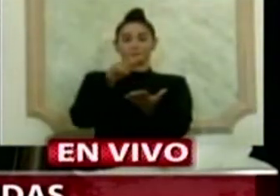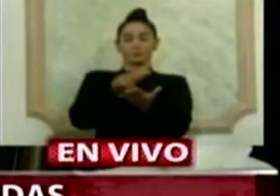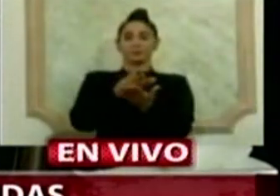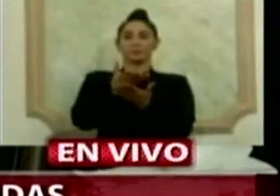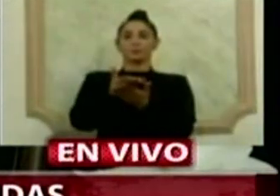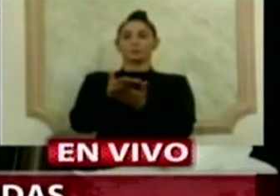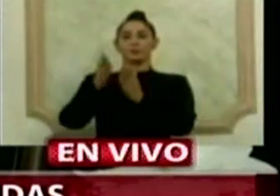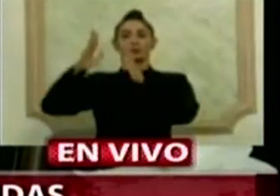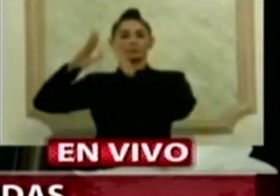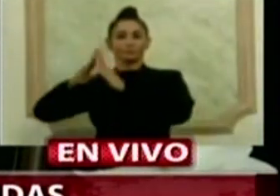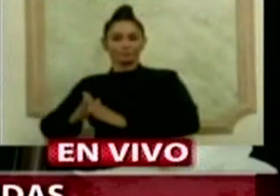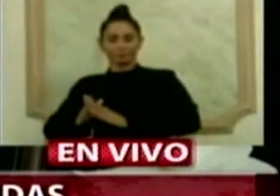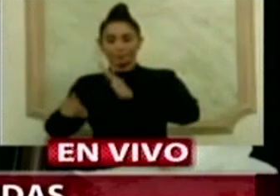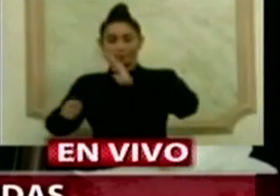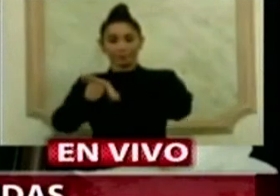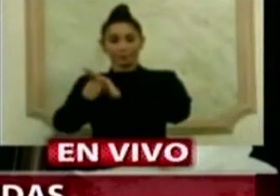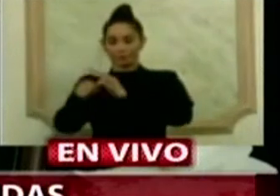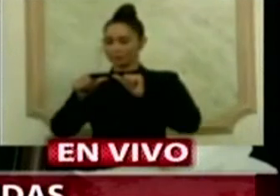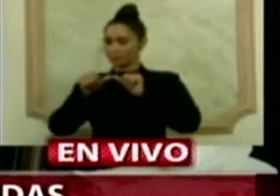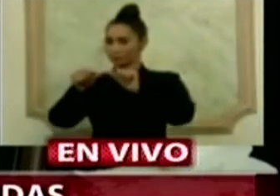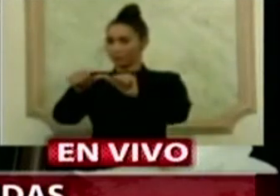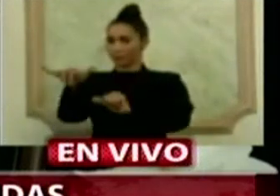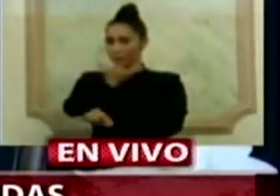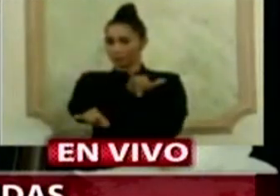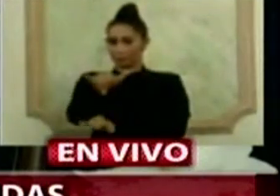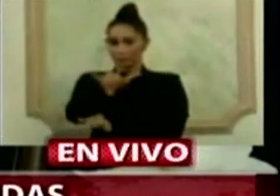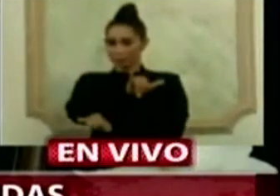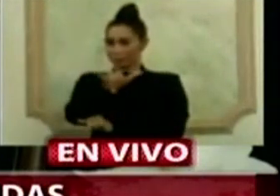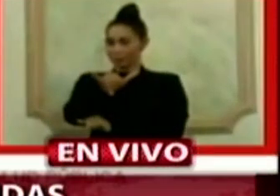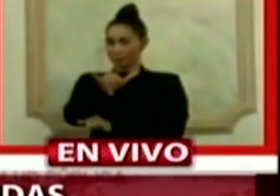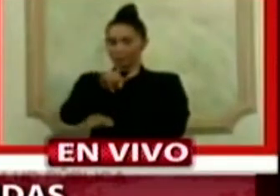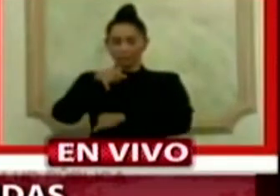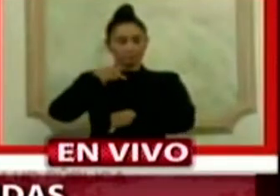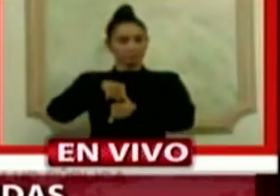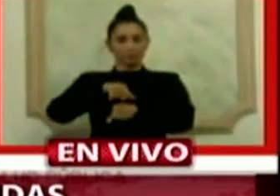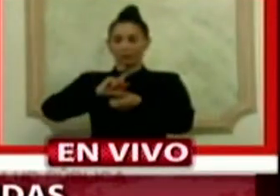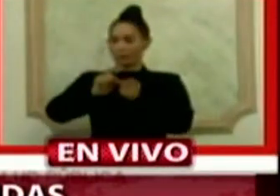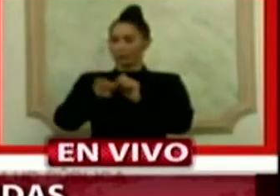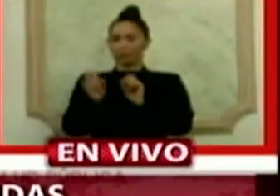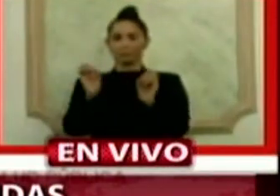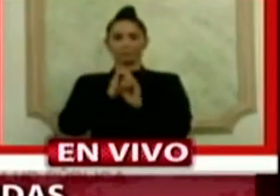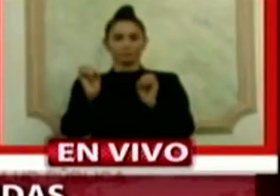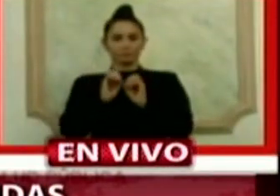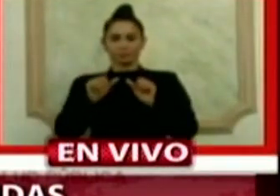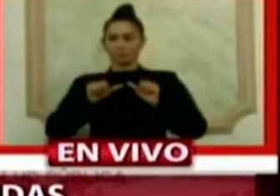de queda se mantiene vigente bajo las mismas condiciones actuales.